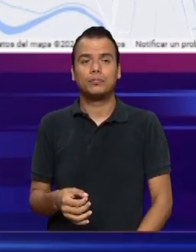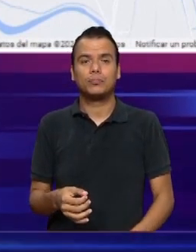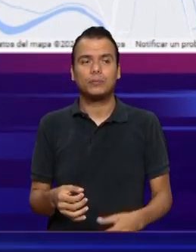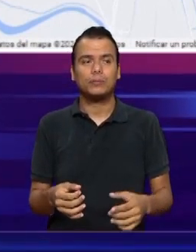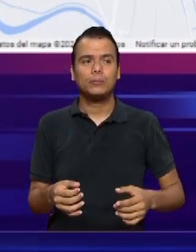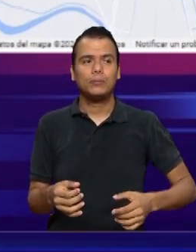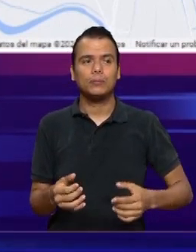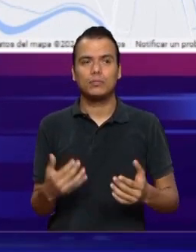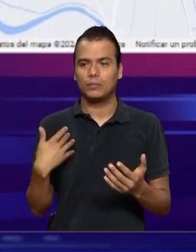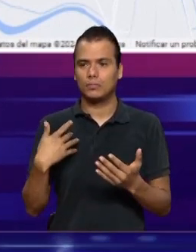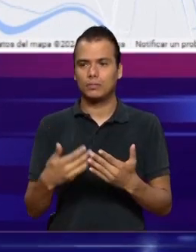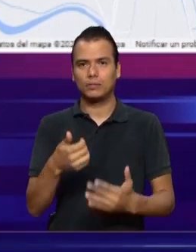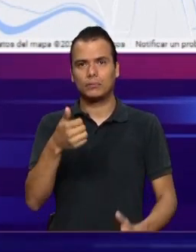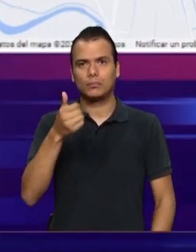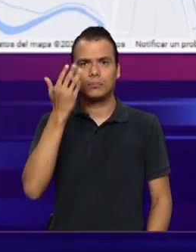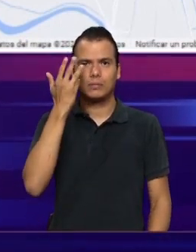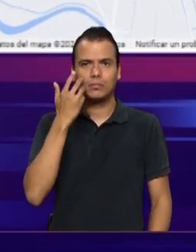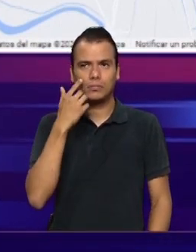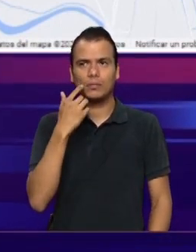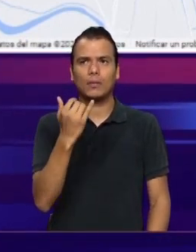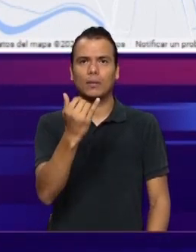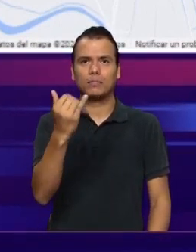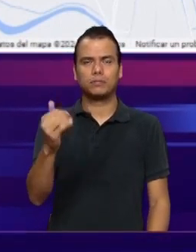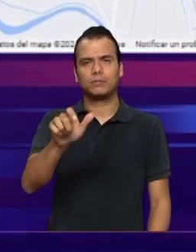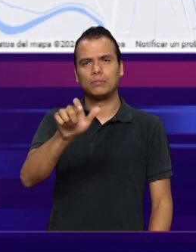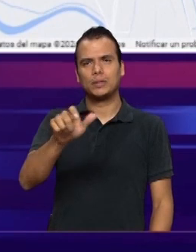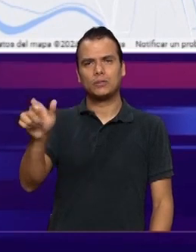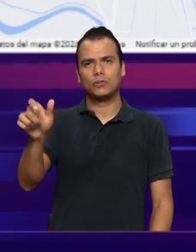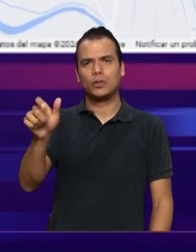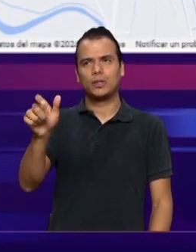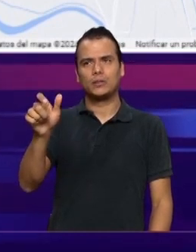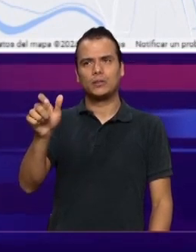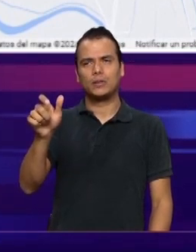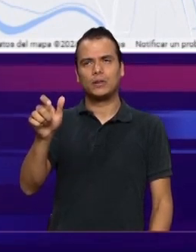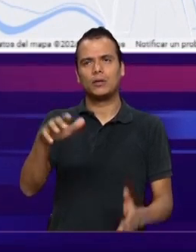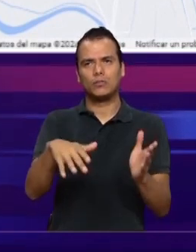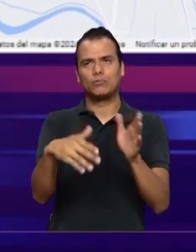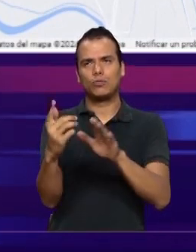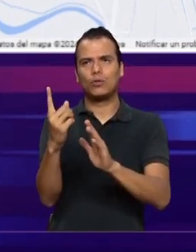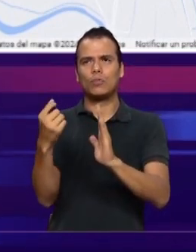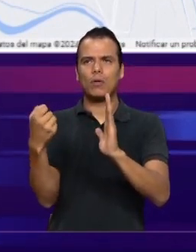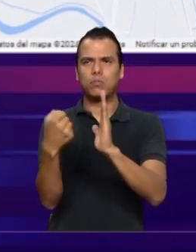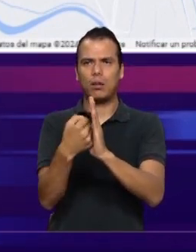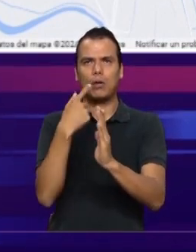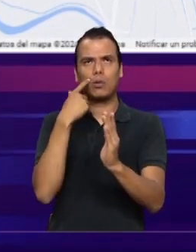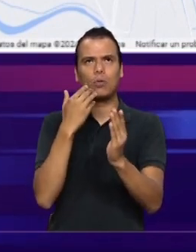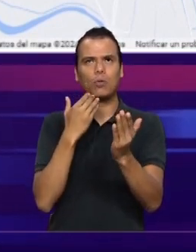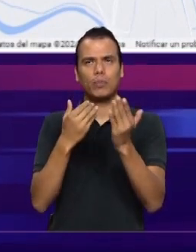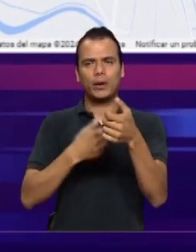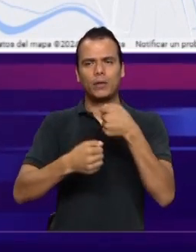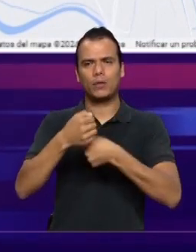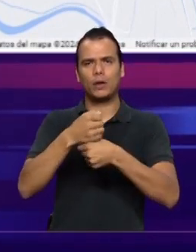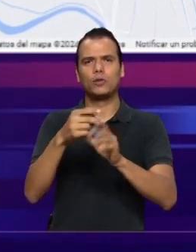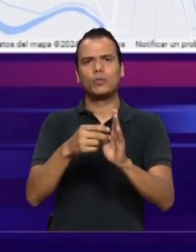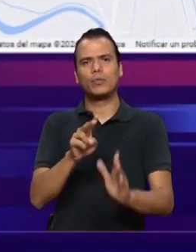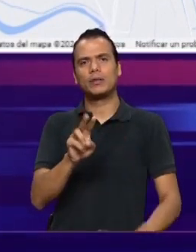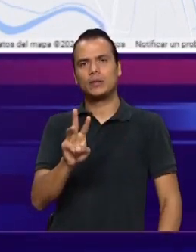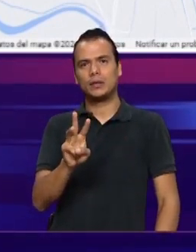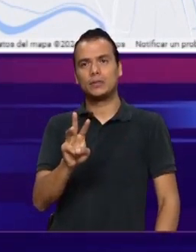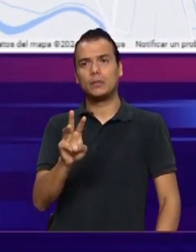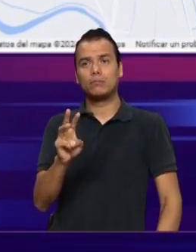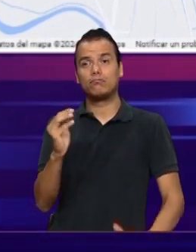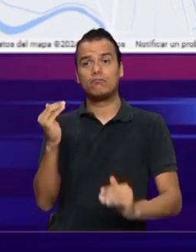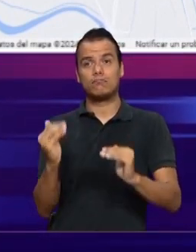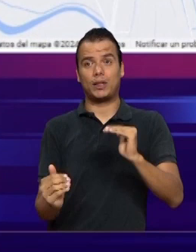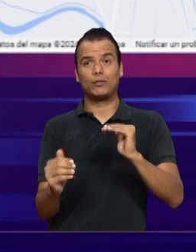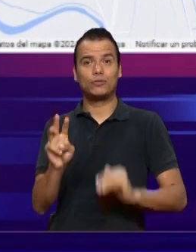en esos 10 primeros días hemos tenido menos 8 víctimas fatales en comparación al año 2023. Se han